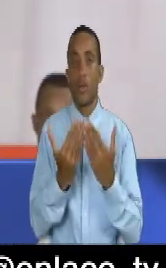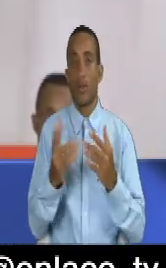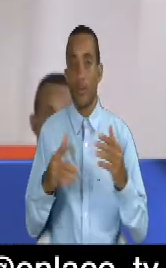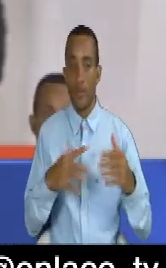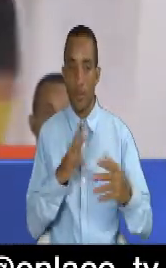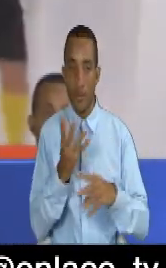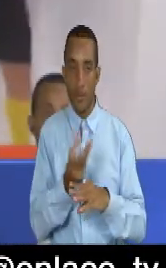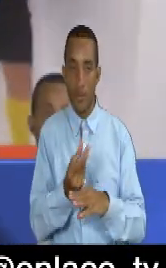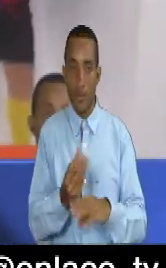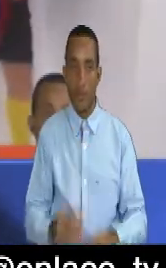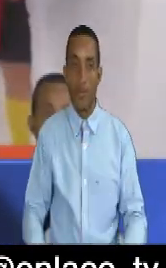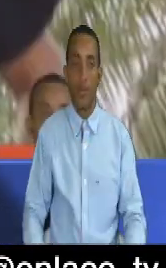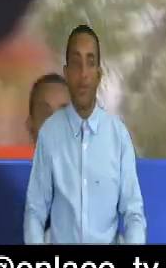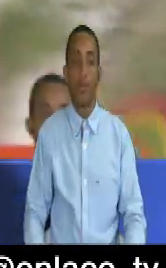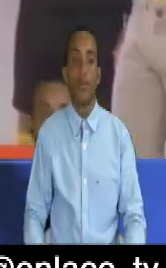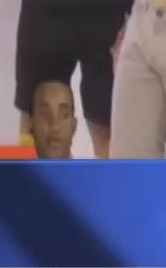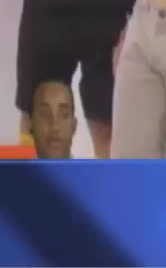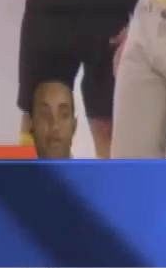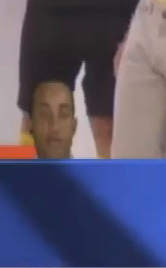volvemos.